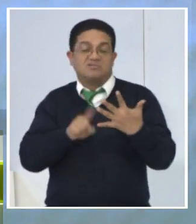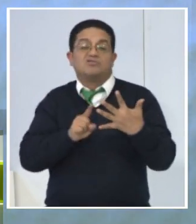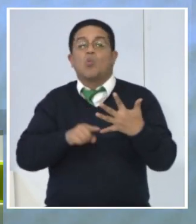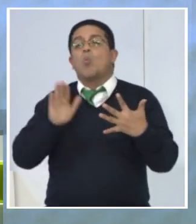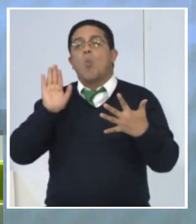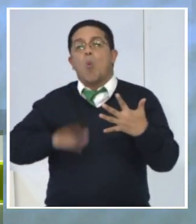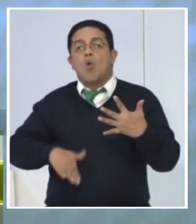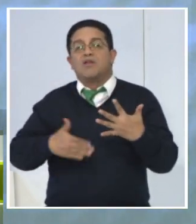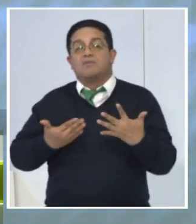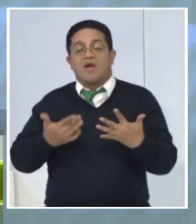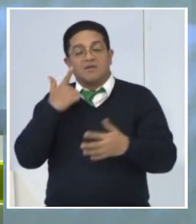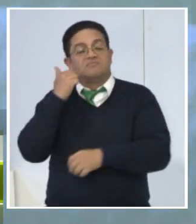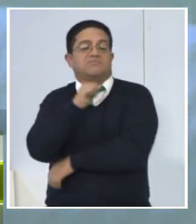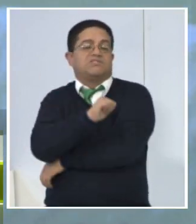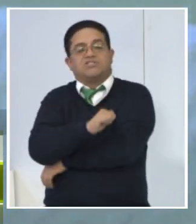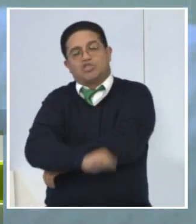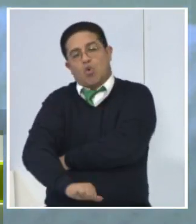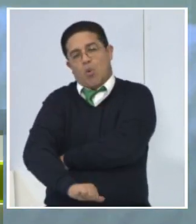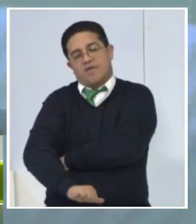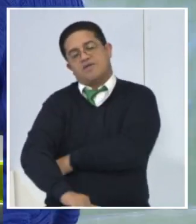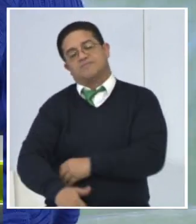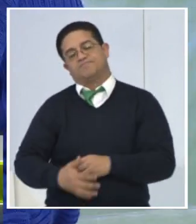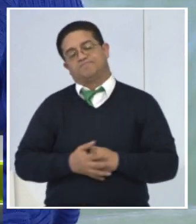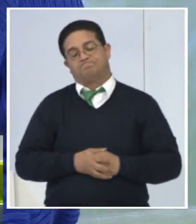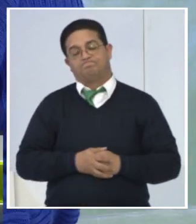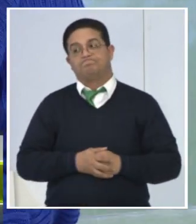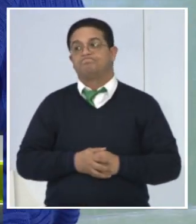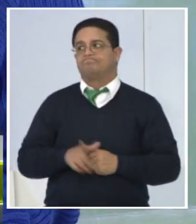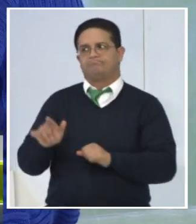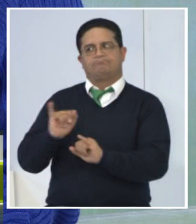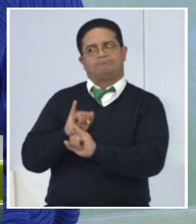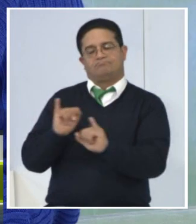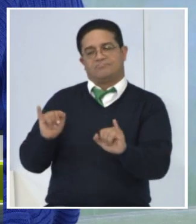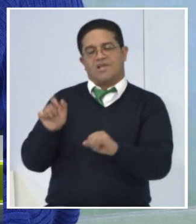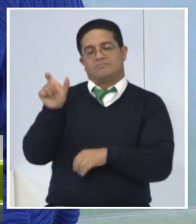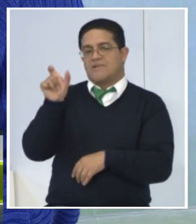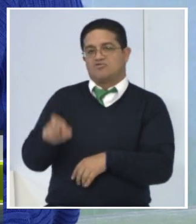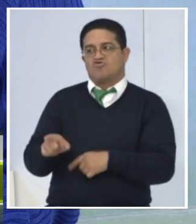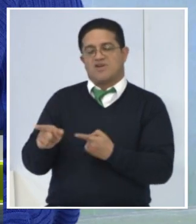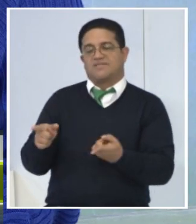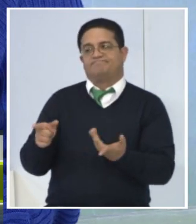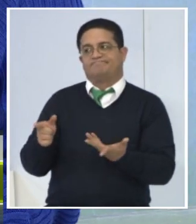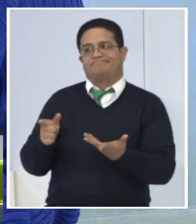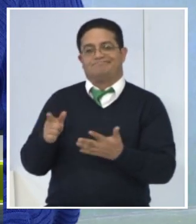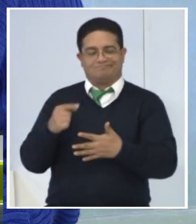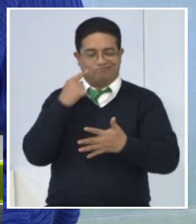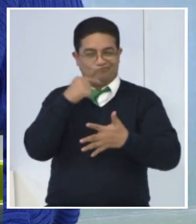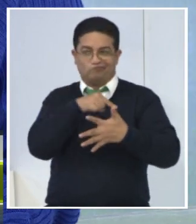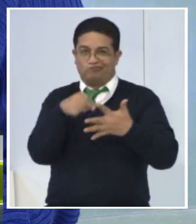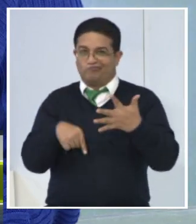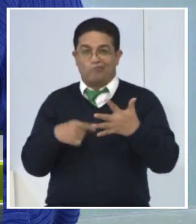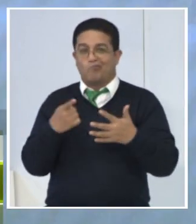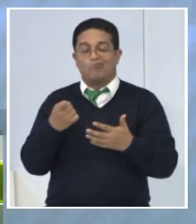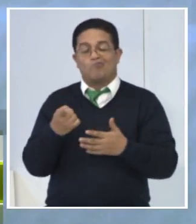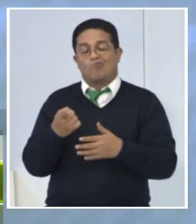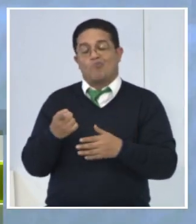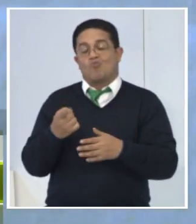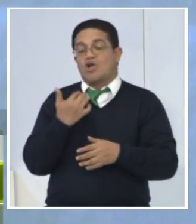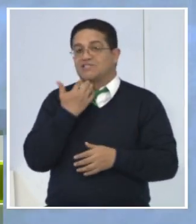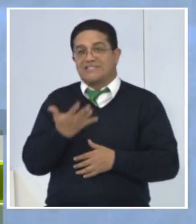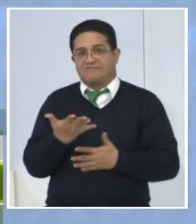es la cirugía. ¿Okay? Por supuesto. Ya es cuando ya el paciente ya no responde a ninguno de los tratamientos. Ninguno, ¿no? Pudiéramos